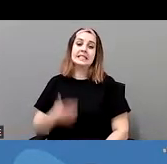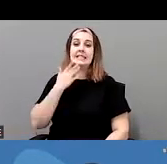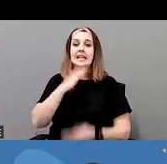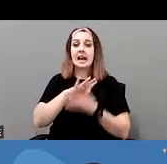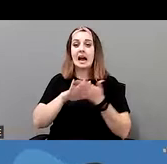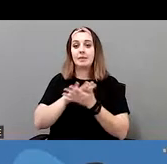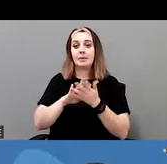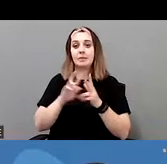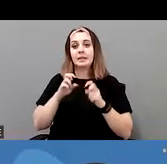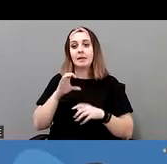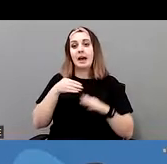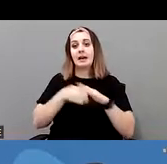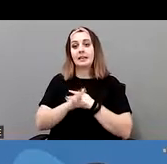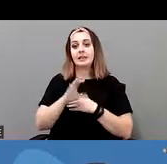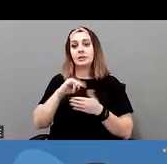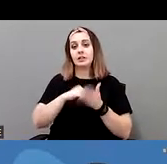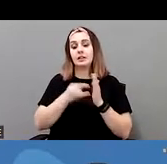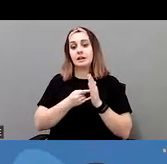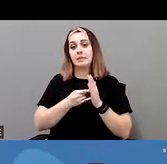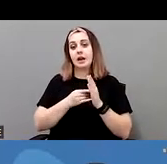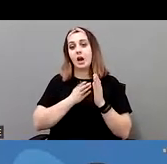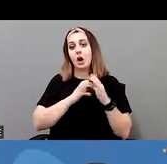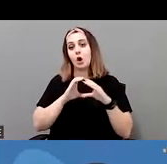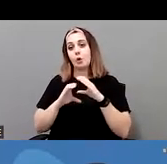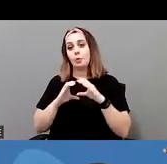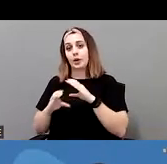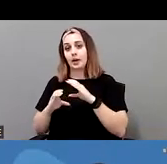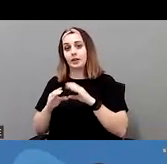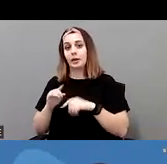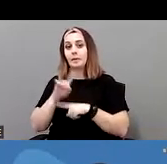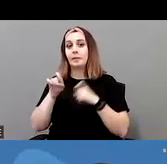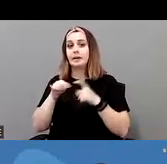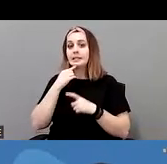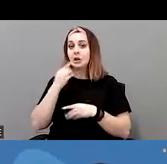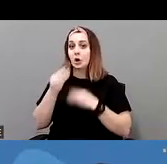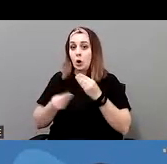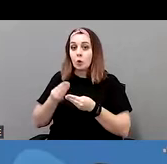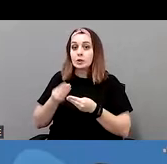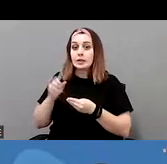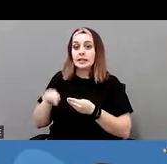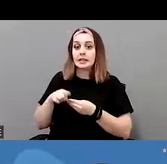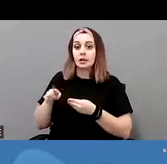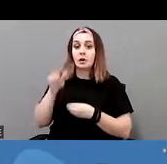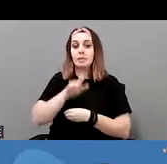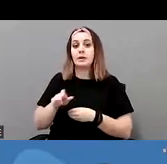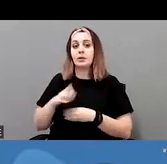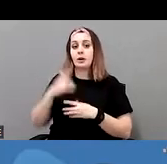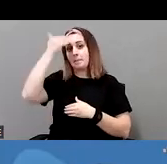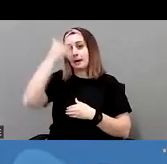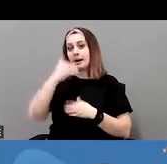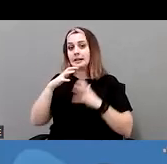Seguimos hablando del acceso a los sistemas de comunicación, en la pregunta de si utilizas un SAC, para las personas con parálisis